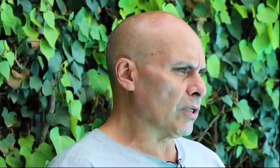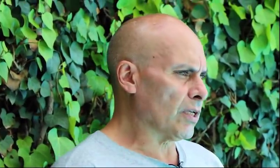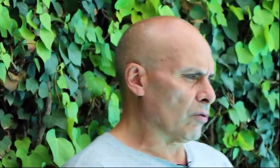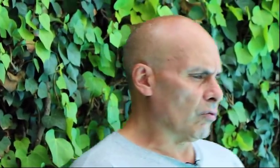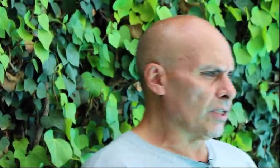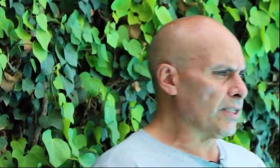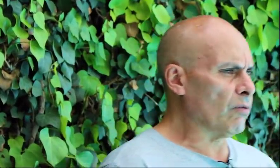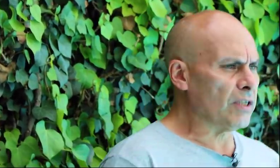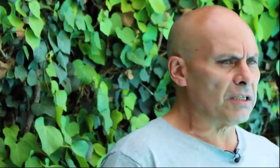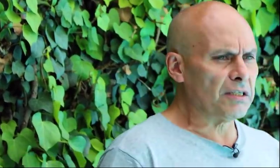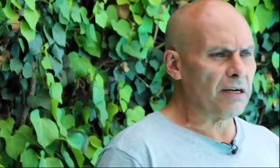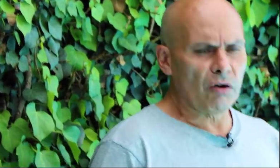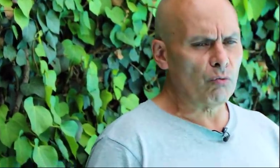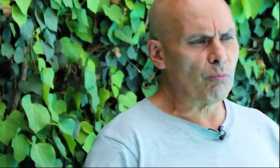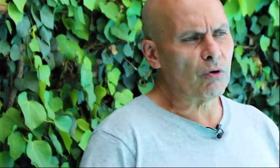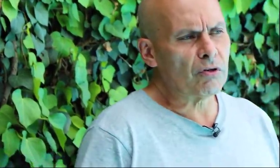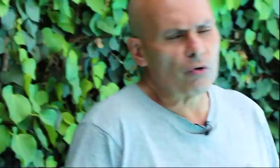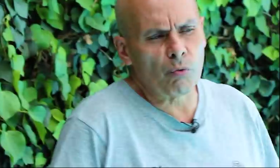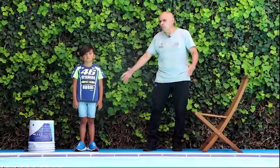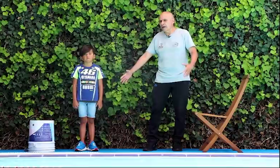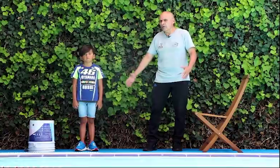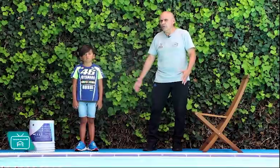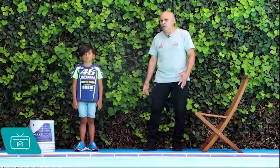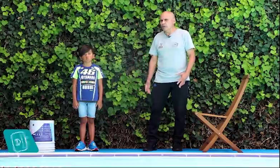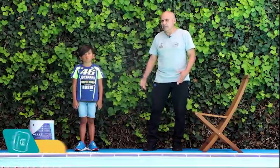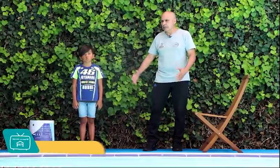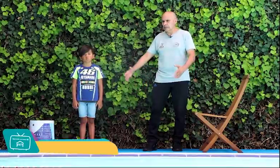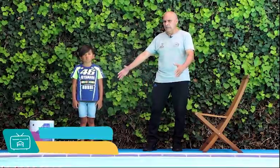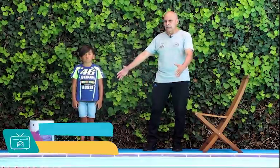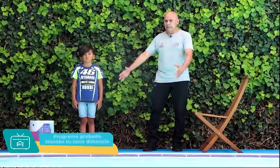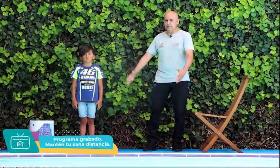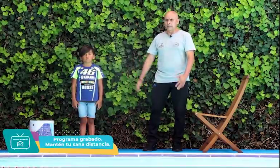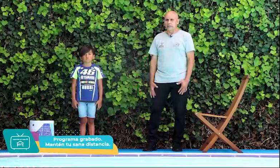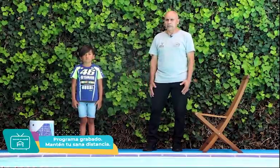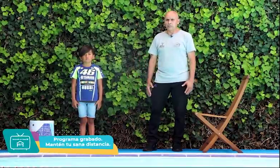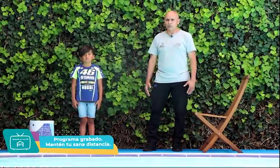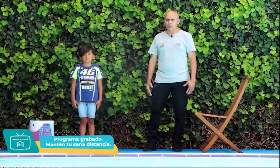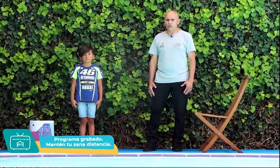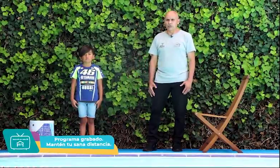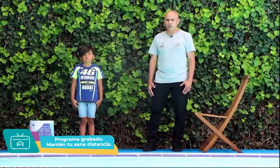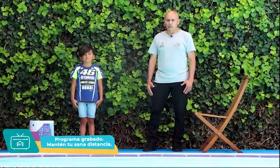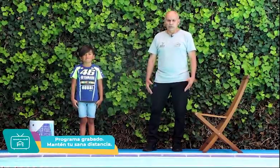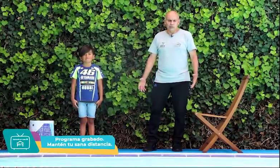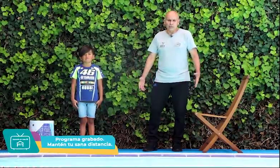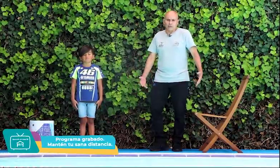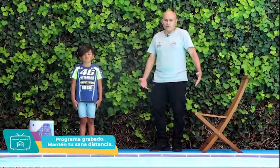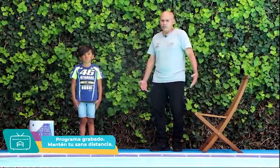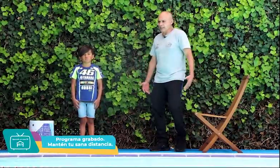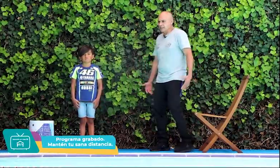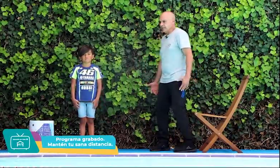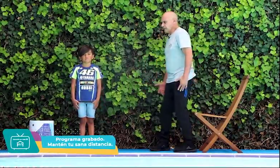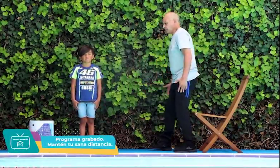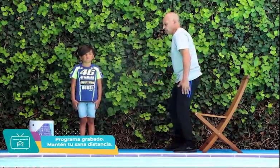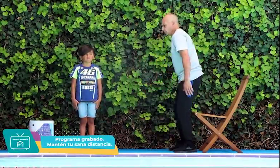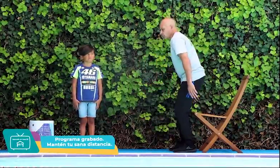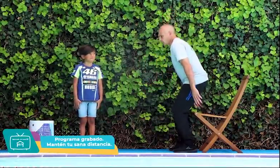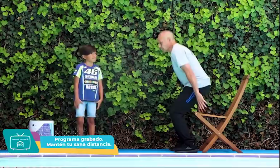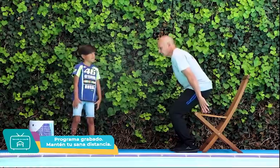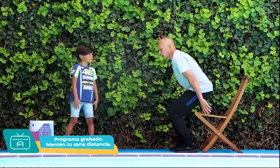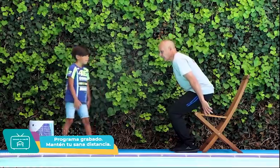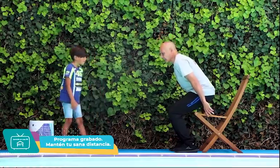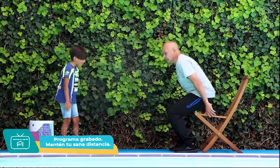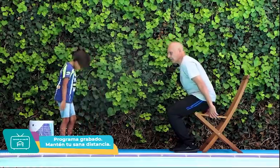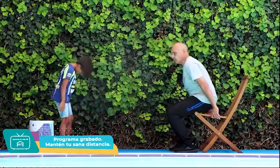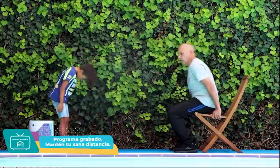podemos utilizar ya sea una silla, un bote o un banco, lo que tengas a disposición. ¿Qué vamos a hacer? Nos vamos a sentar en nuestro